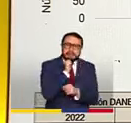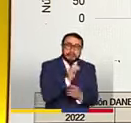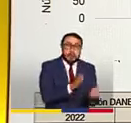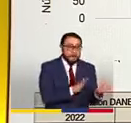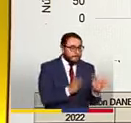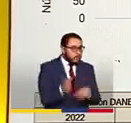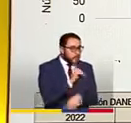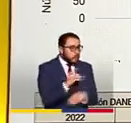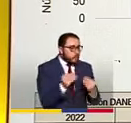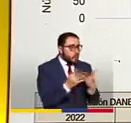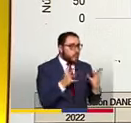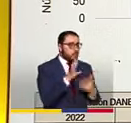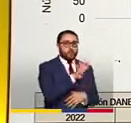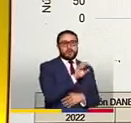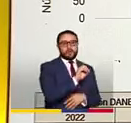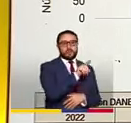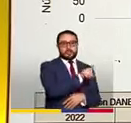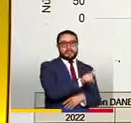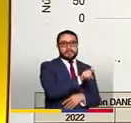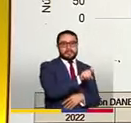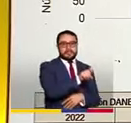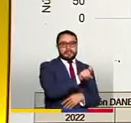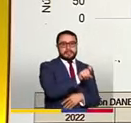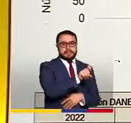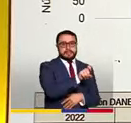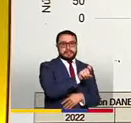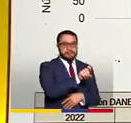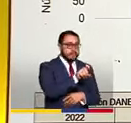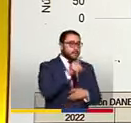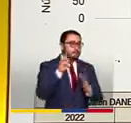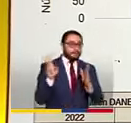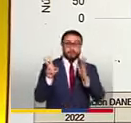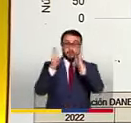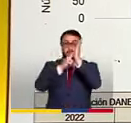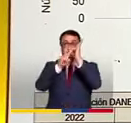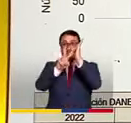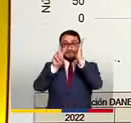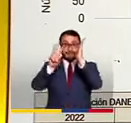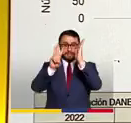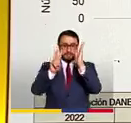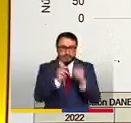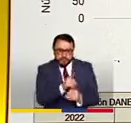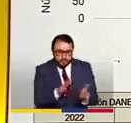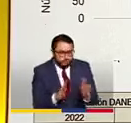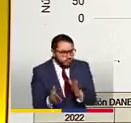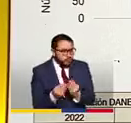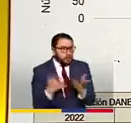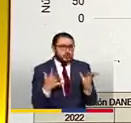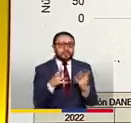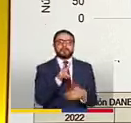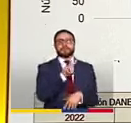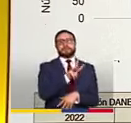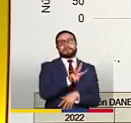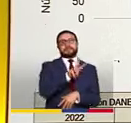años, 2022 406, 2023 325,